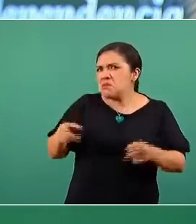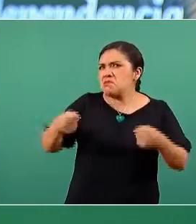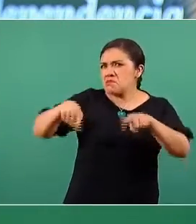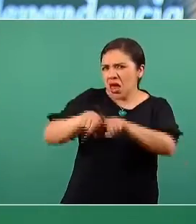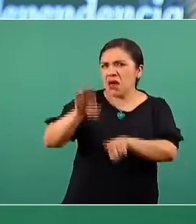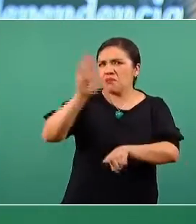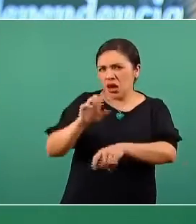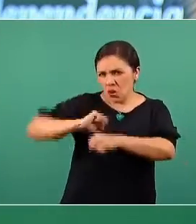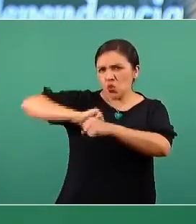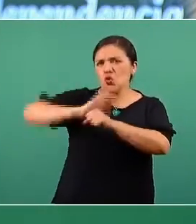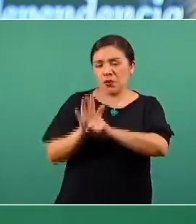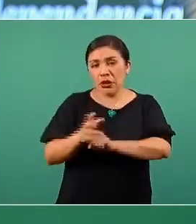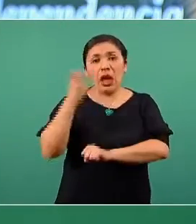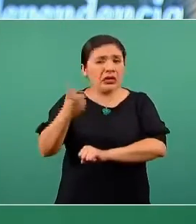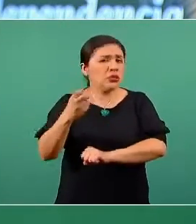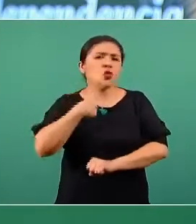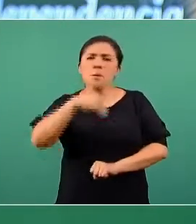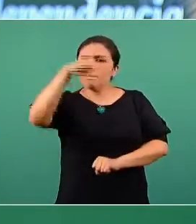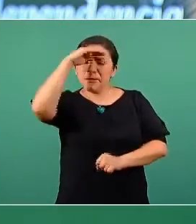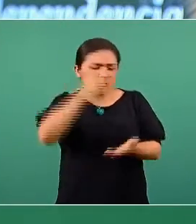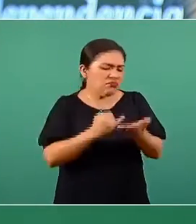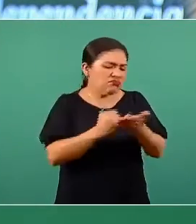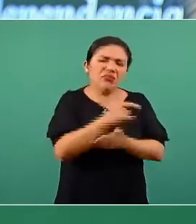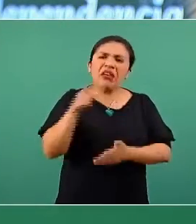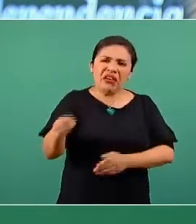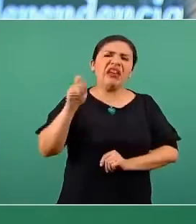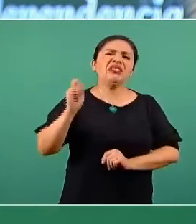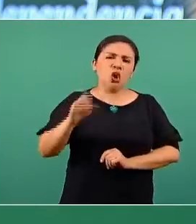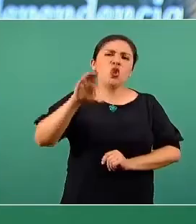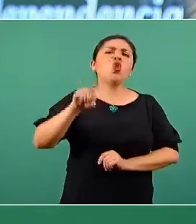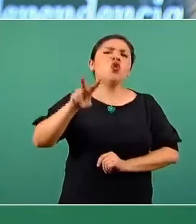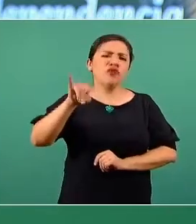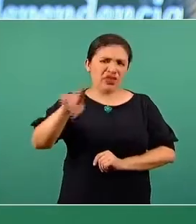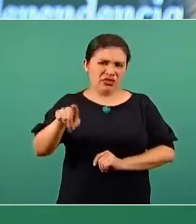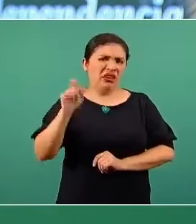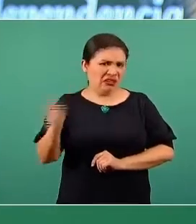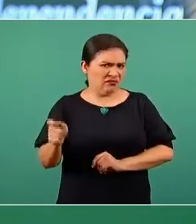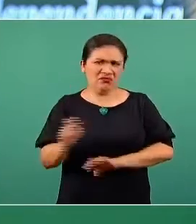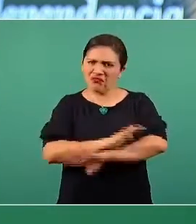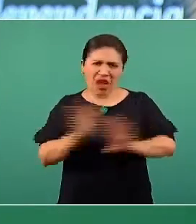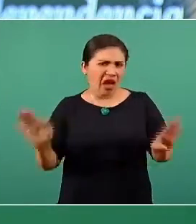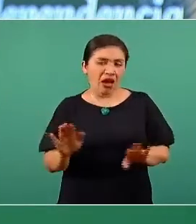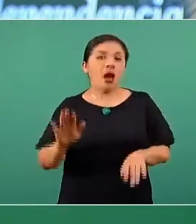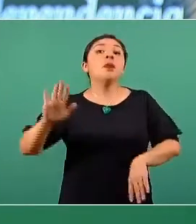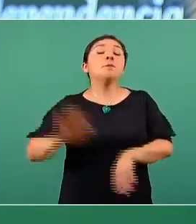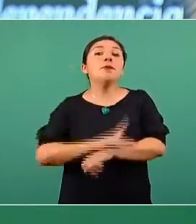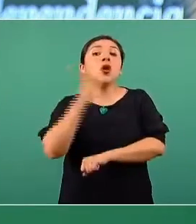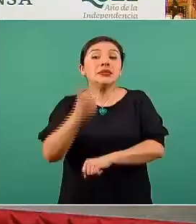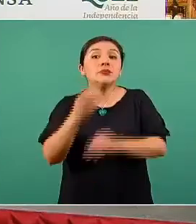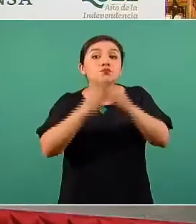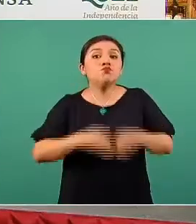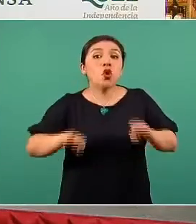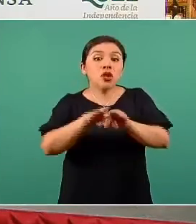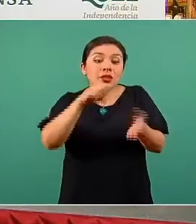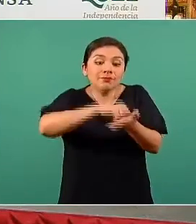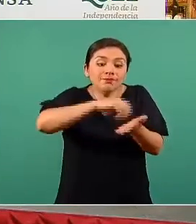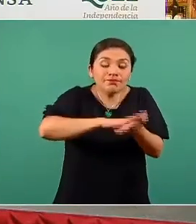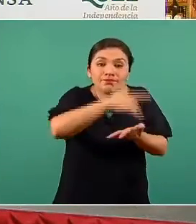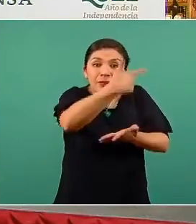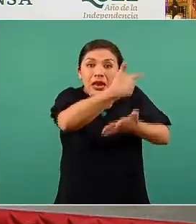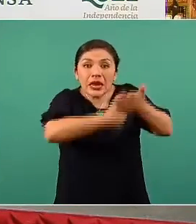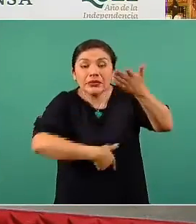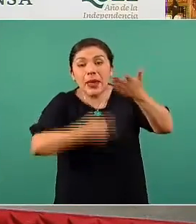nosotros la hemos considerado como COVID desde el inicio, porque es importante tener la información y actuar